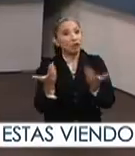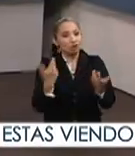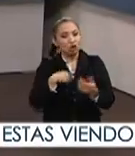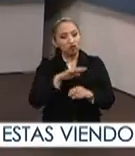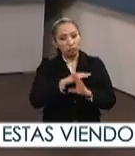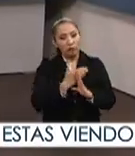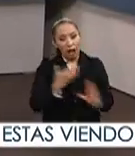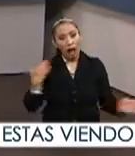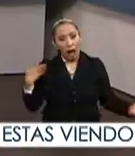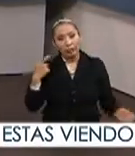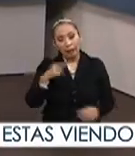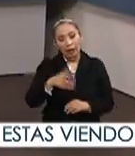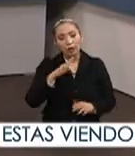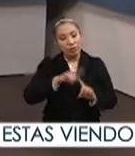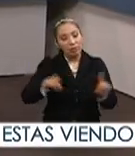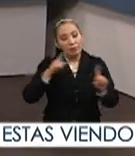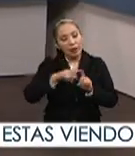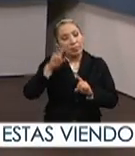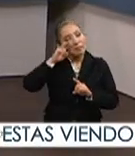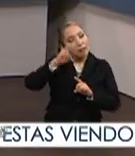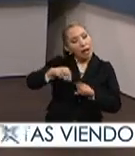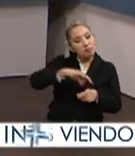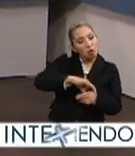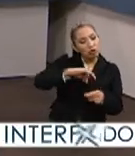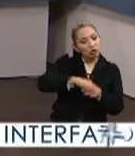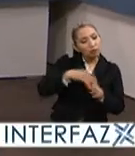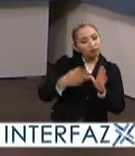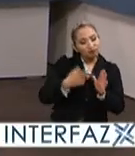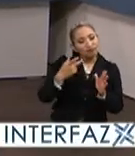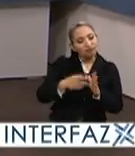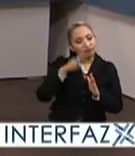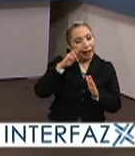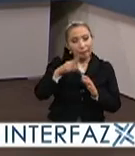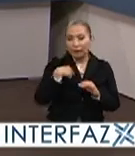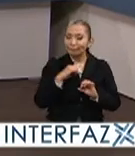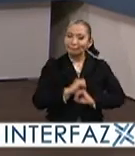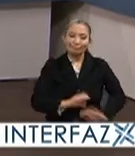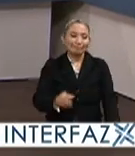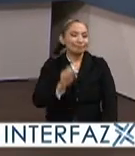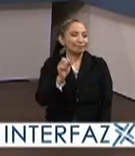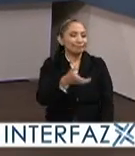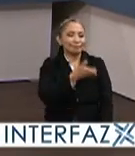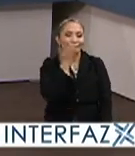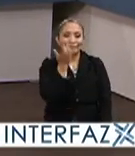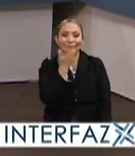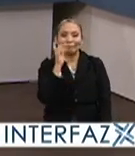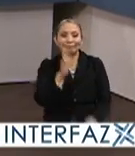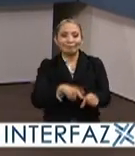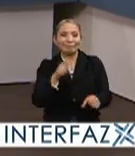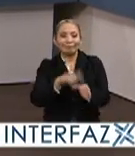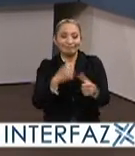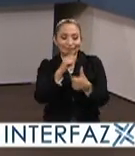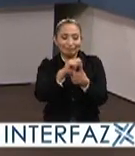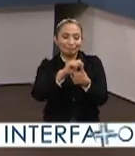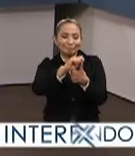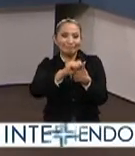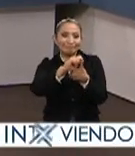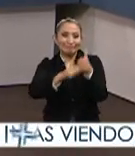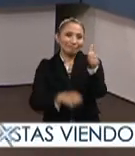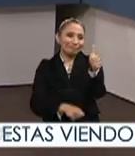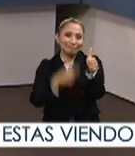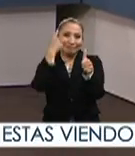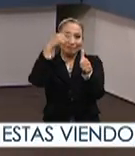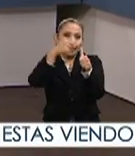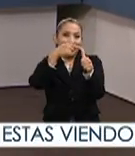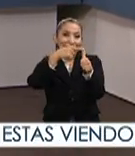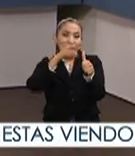hemos ya tenido la oportunidad de vivir varios procesos electorales, pues es el clásico, la clásica tinta que te ponen en el dedo para